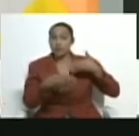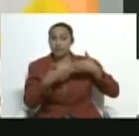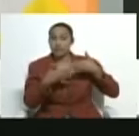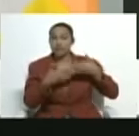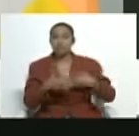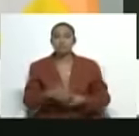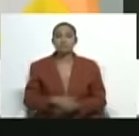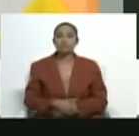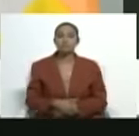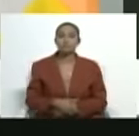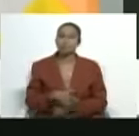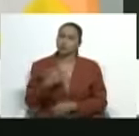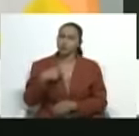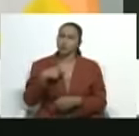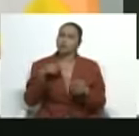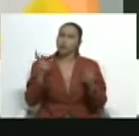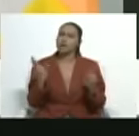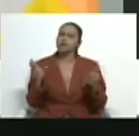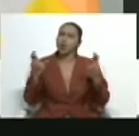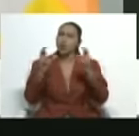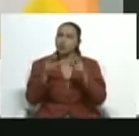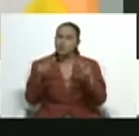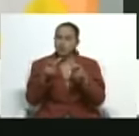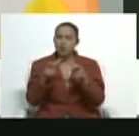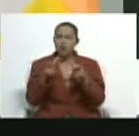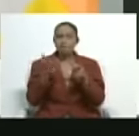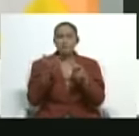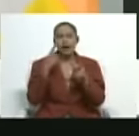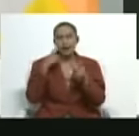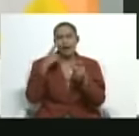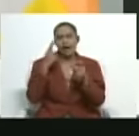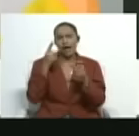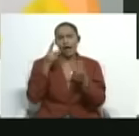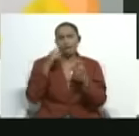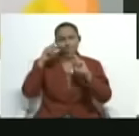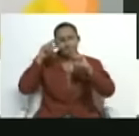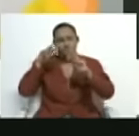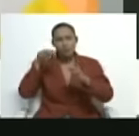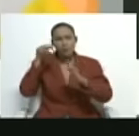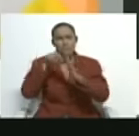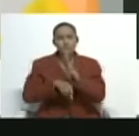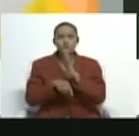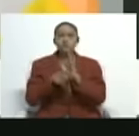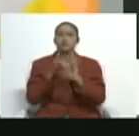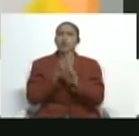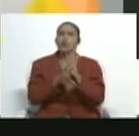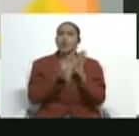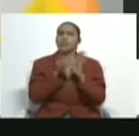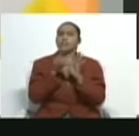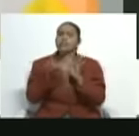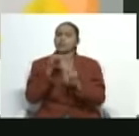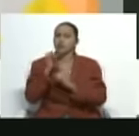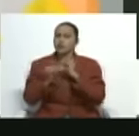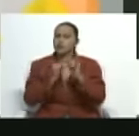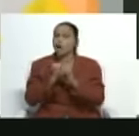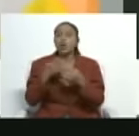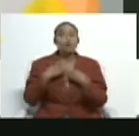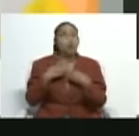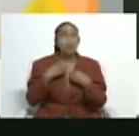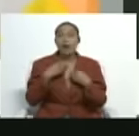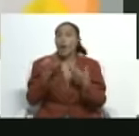Nos reunimos para analizar un hecho sin precedentes en el derecho internacional que no debe volver a repetirse.